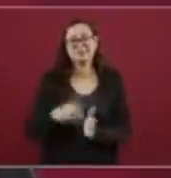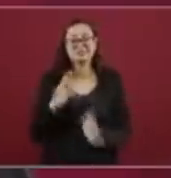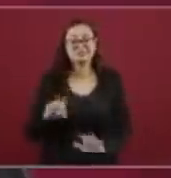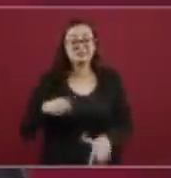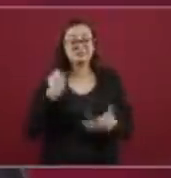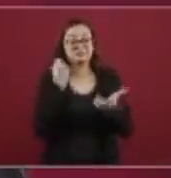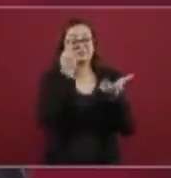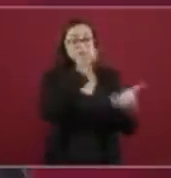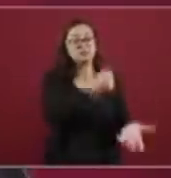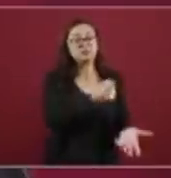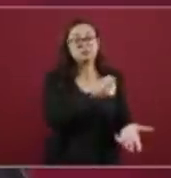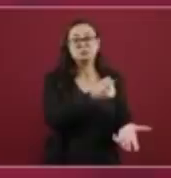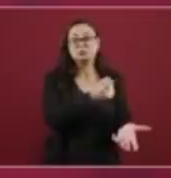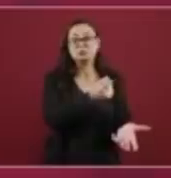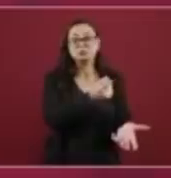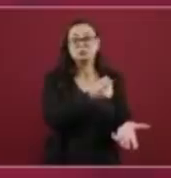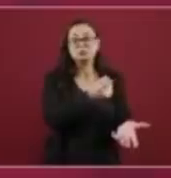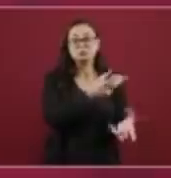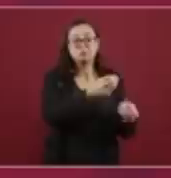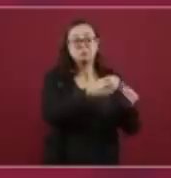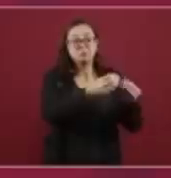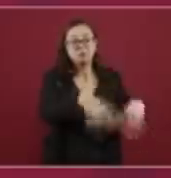apoyo completo, o no llega.